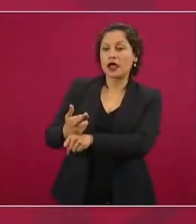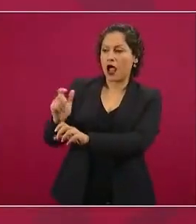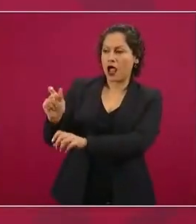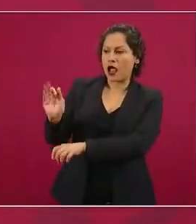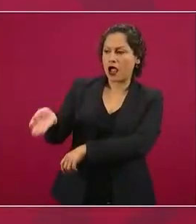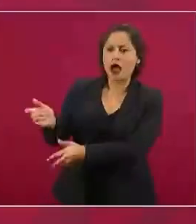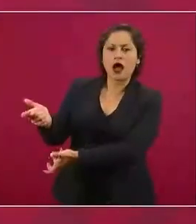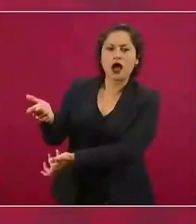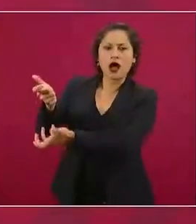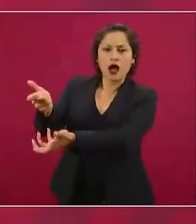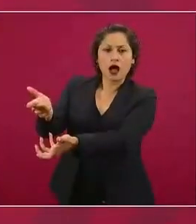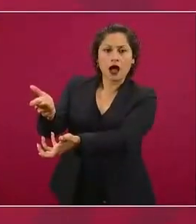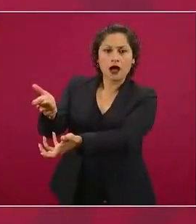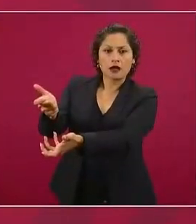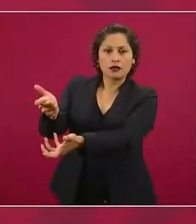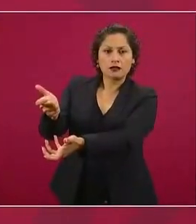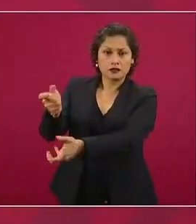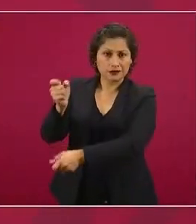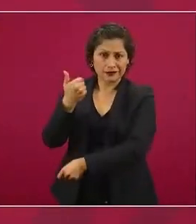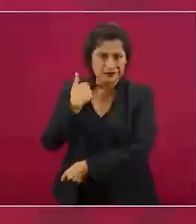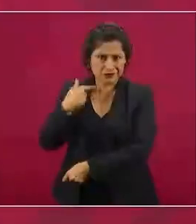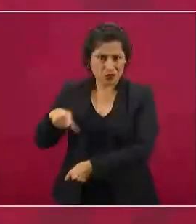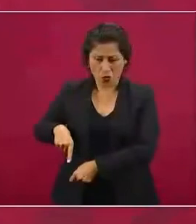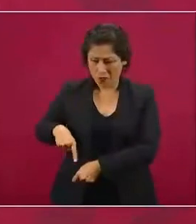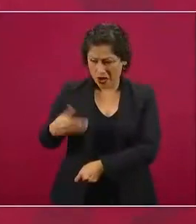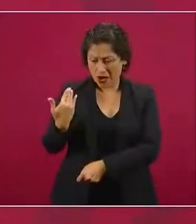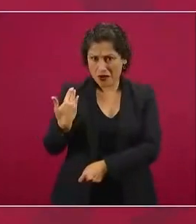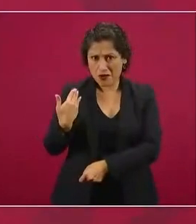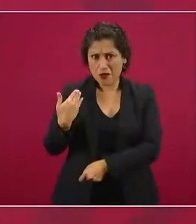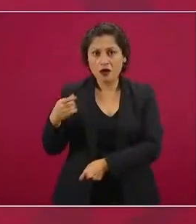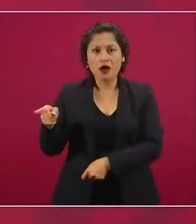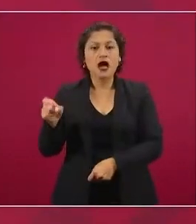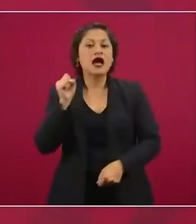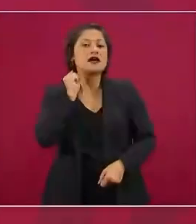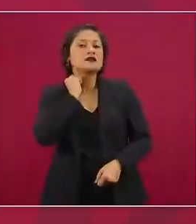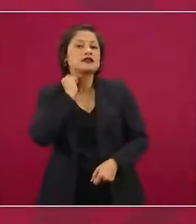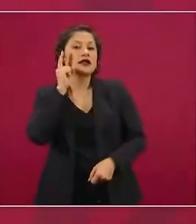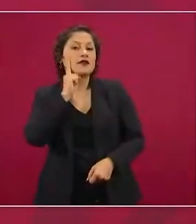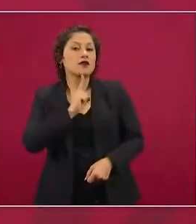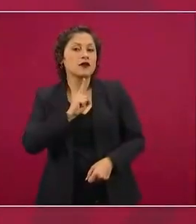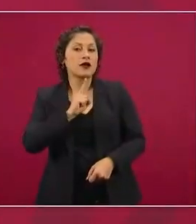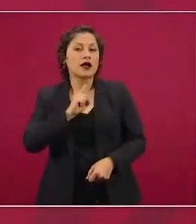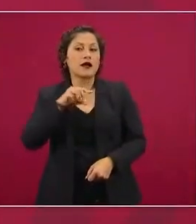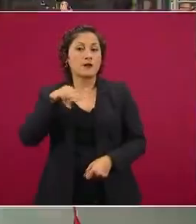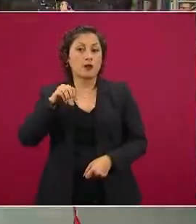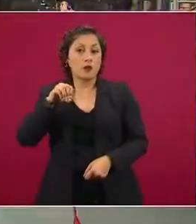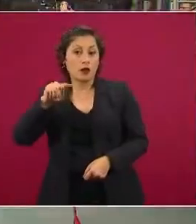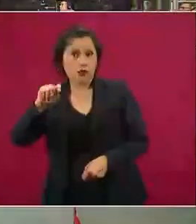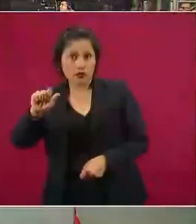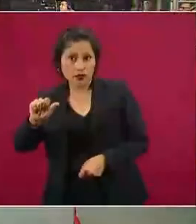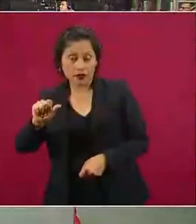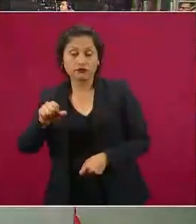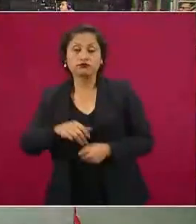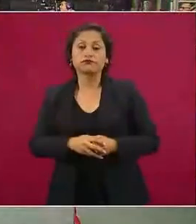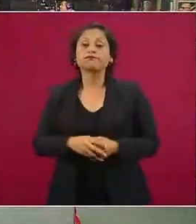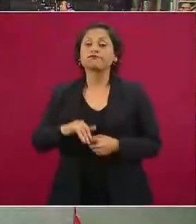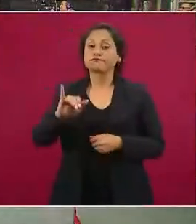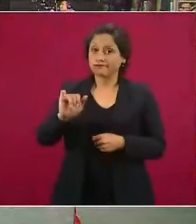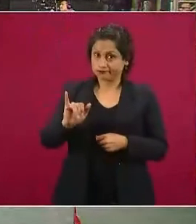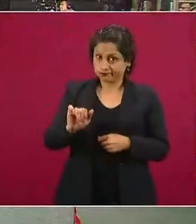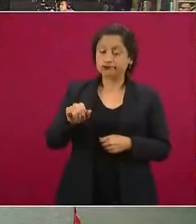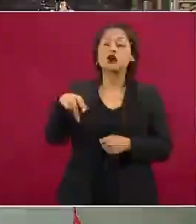en el gobierno pasado. ¿Es la senadora Josefina Vázquez Mota? Sí, una